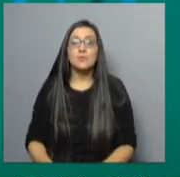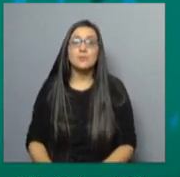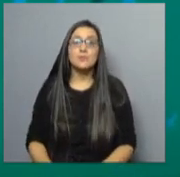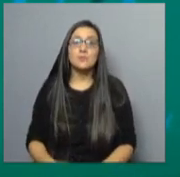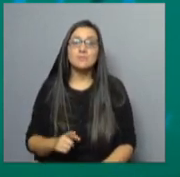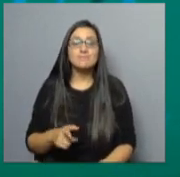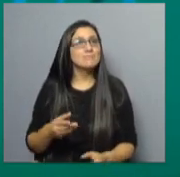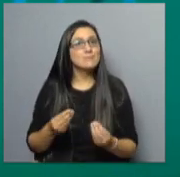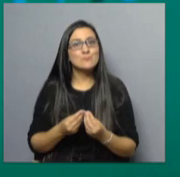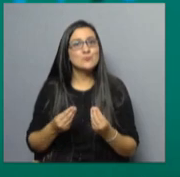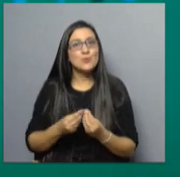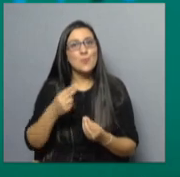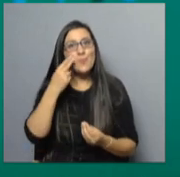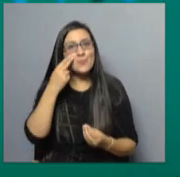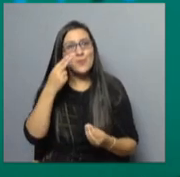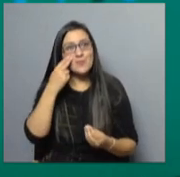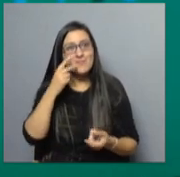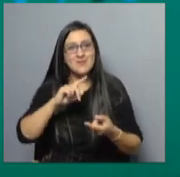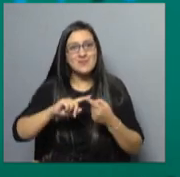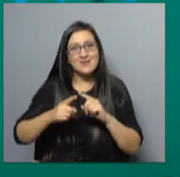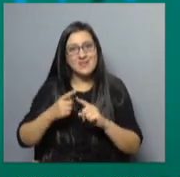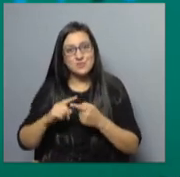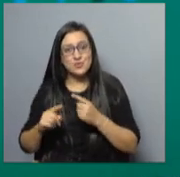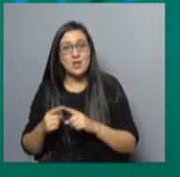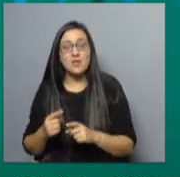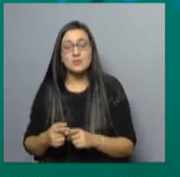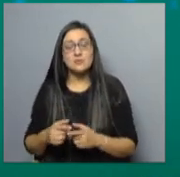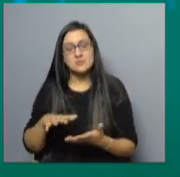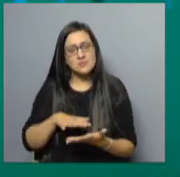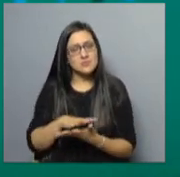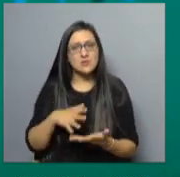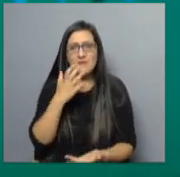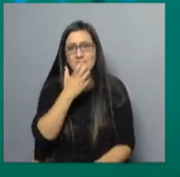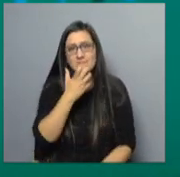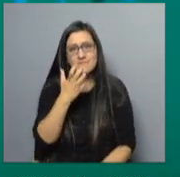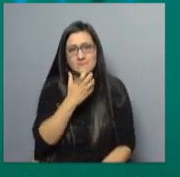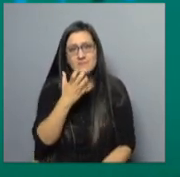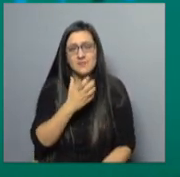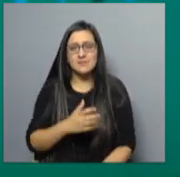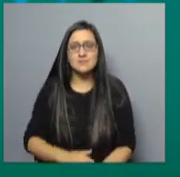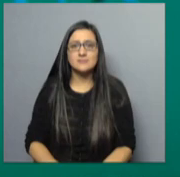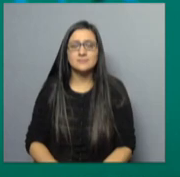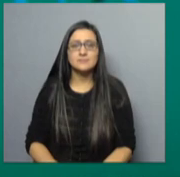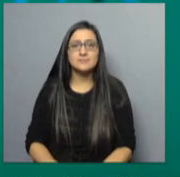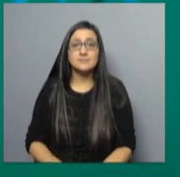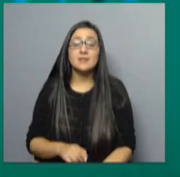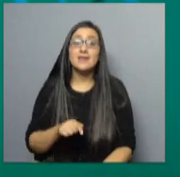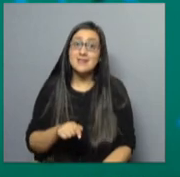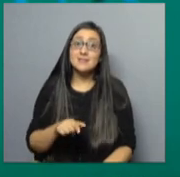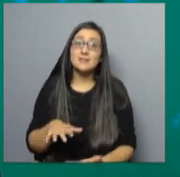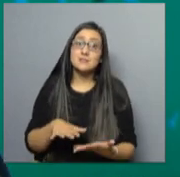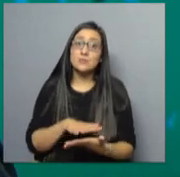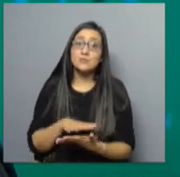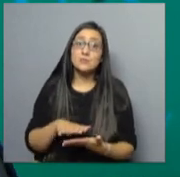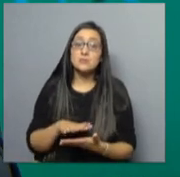encadenamiento de situaciones bastante trágicas o trágicas este que ocurrieron ahí entonces a veces esos casos